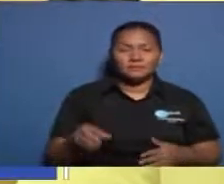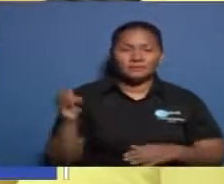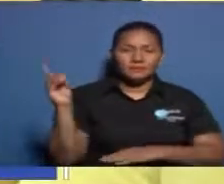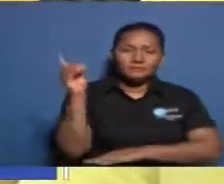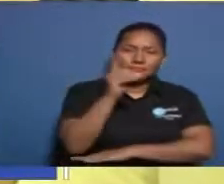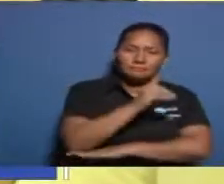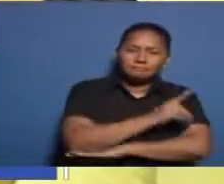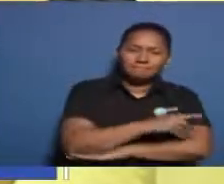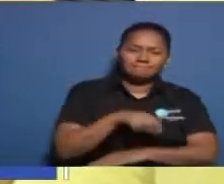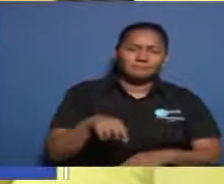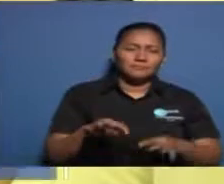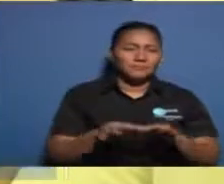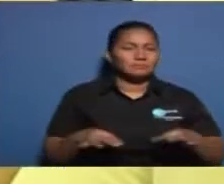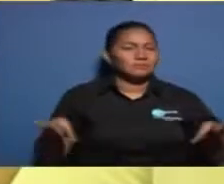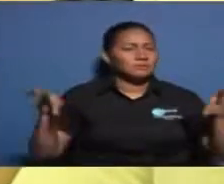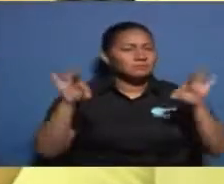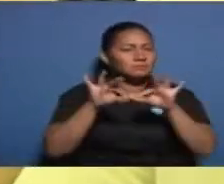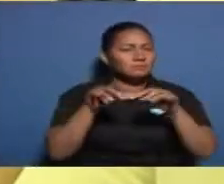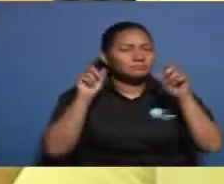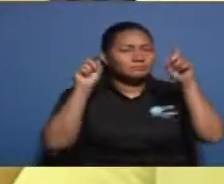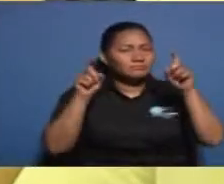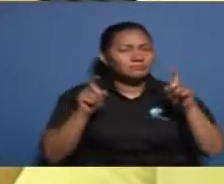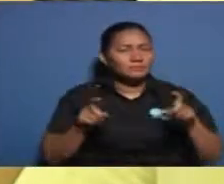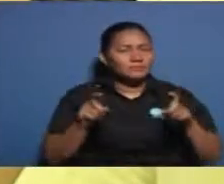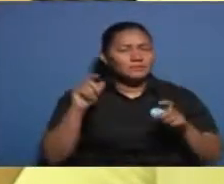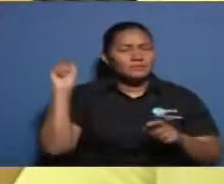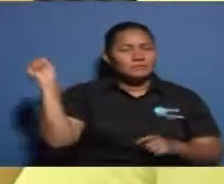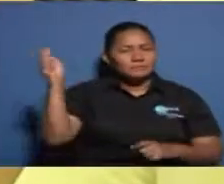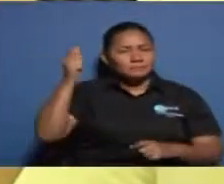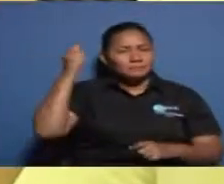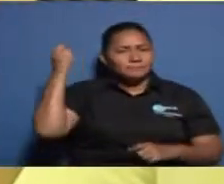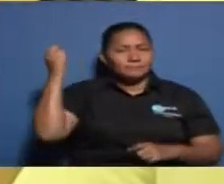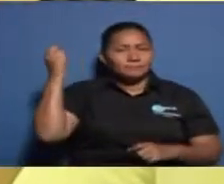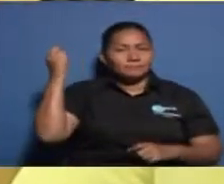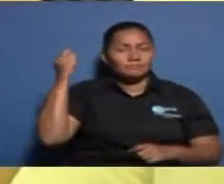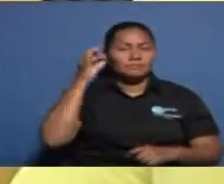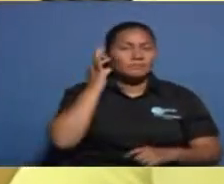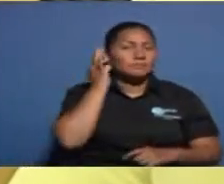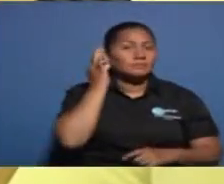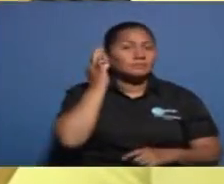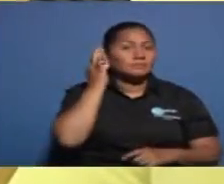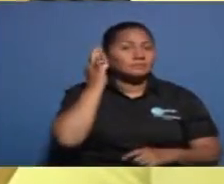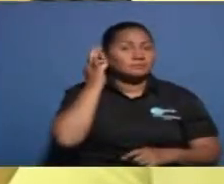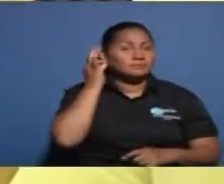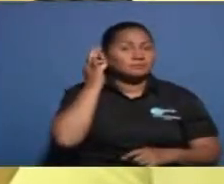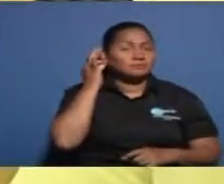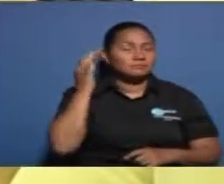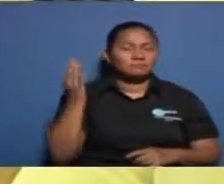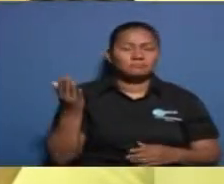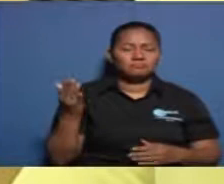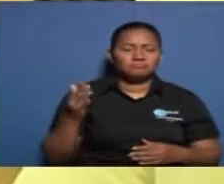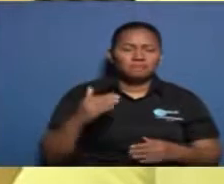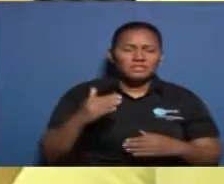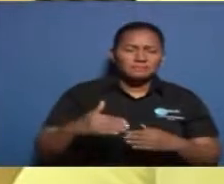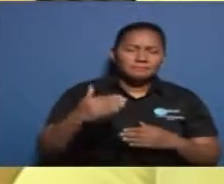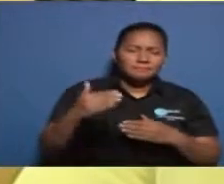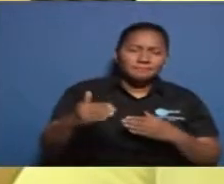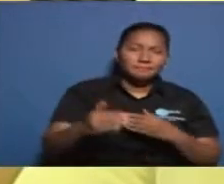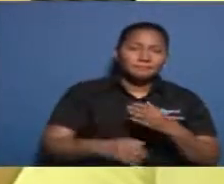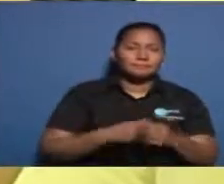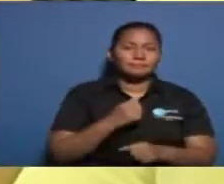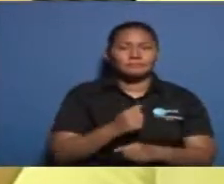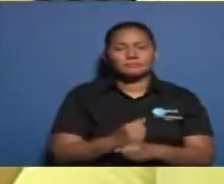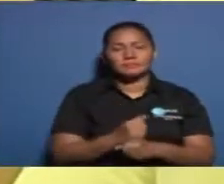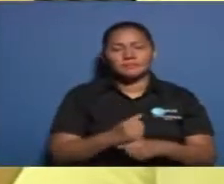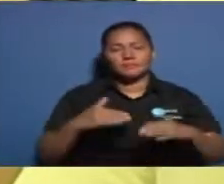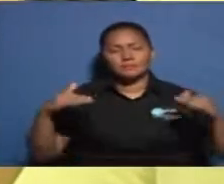tema sumamente importante y son esos logros que ha tenido la mujer durante pues todo este pasar de los años y también esos retos